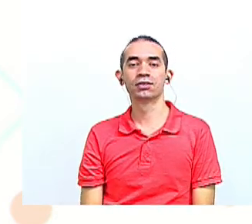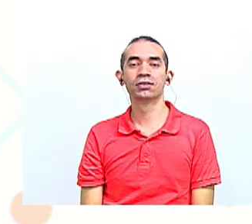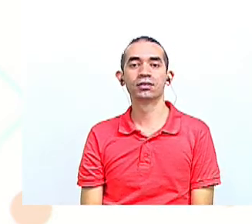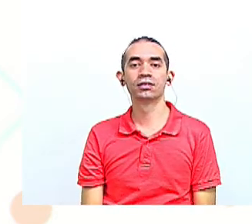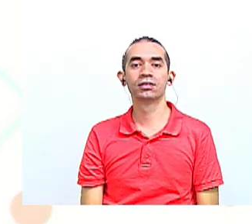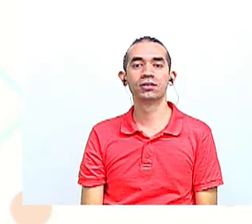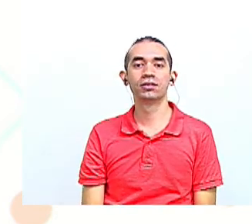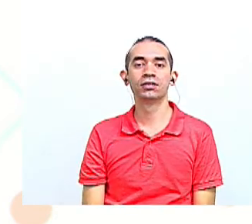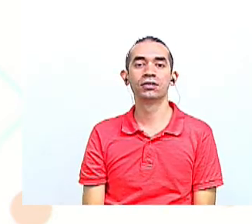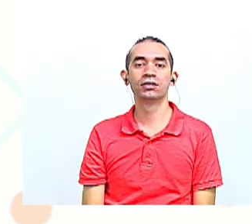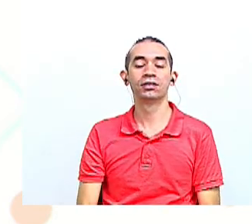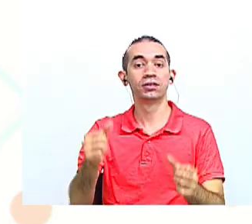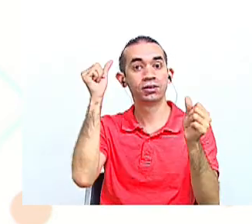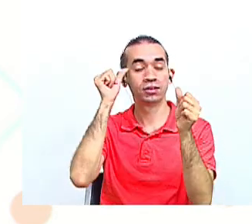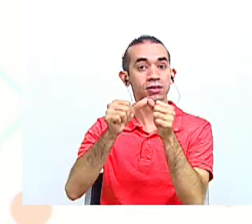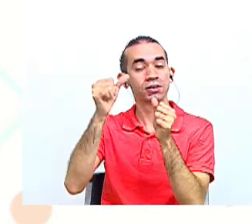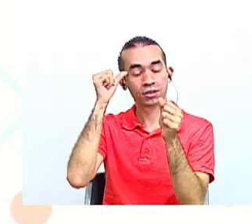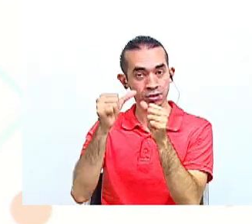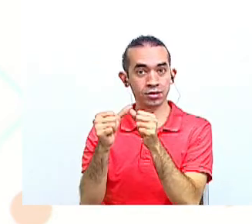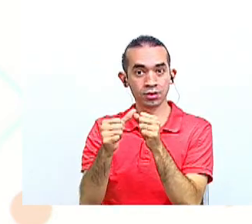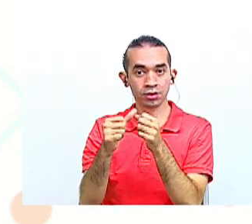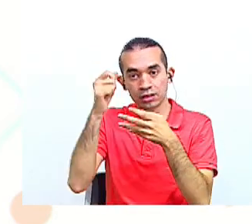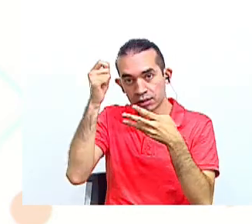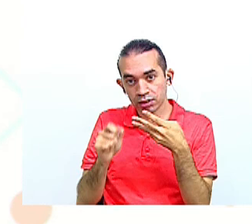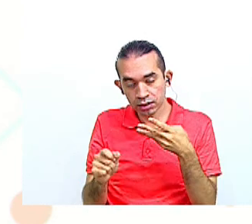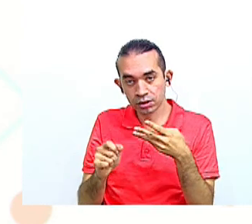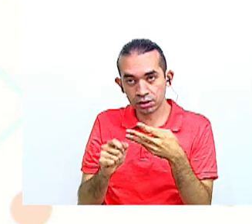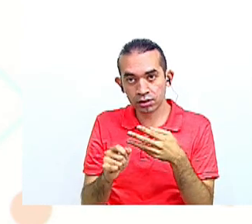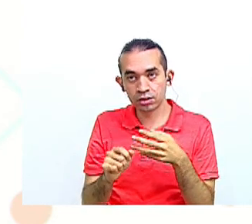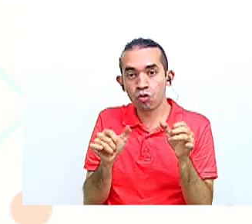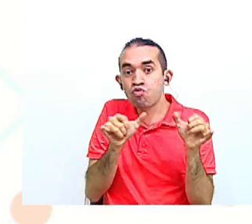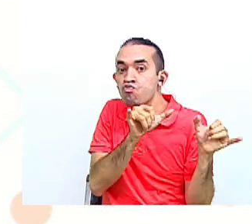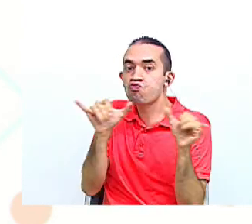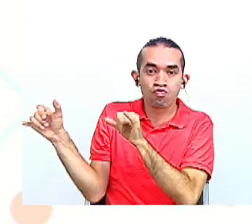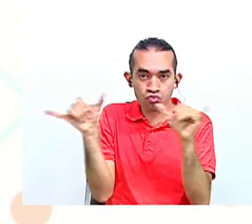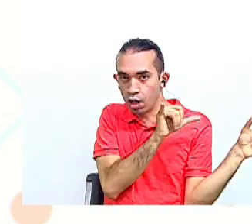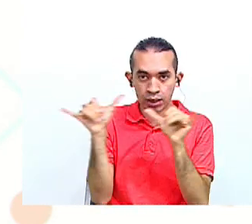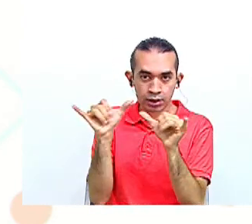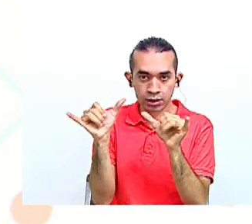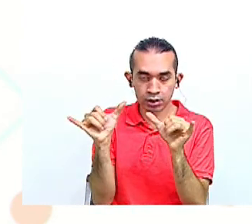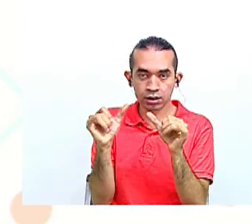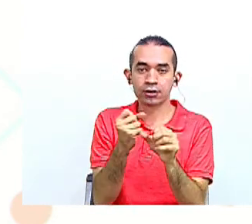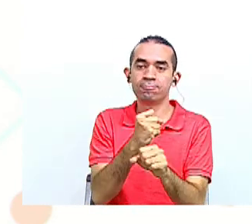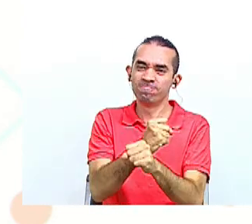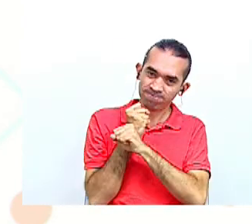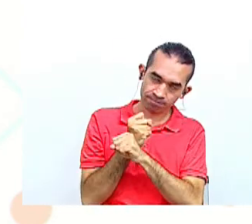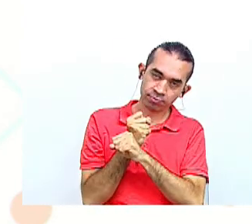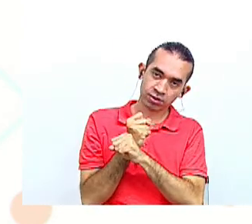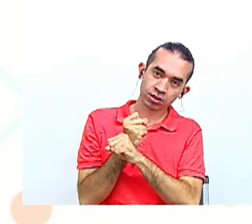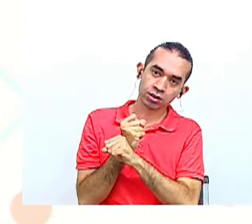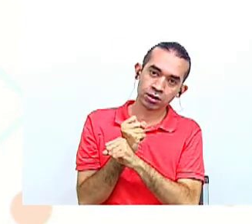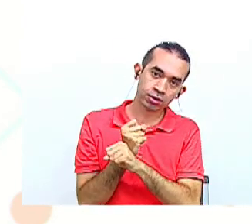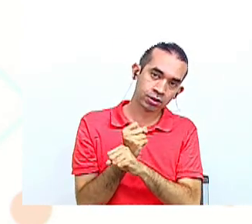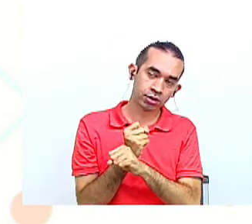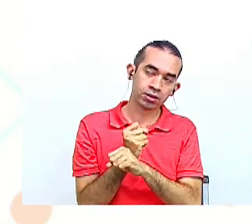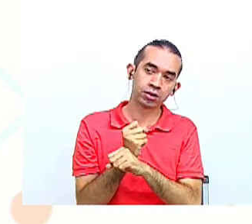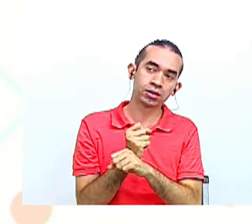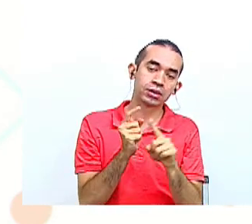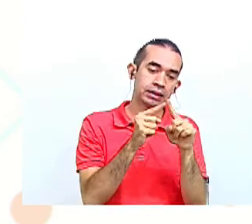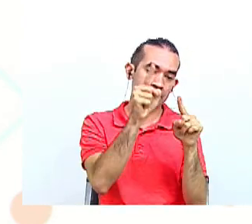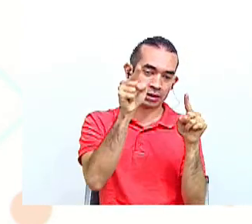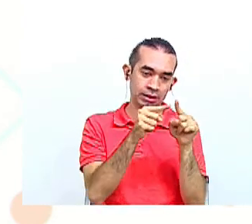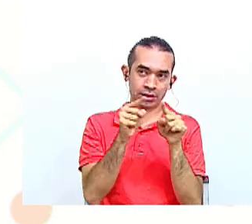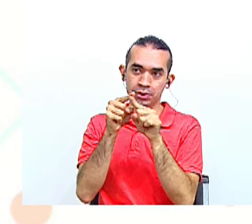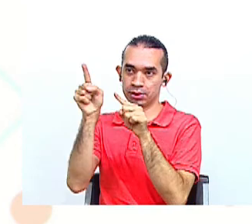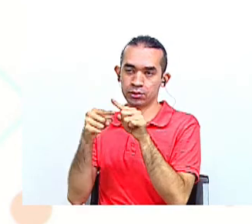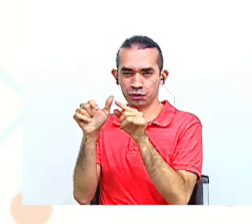triángulo. Recordemos que estos criterios son de congruencia. Nos garantiza que los triángulos